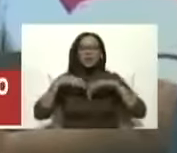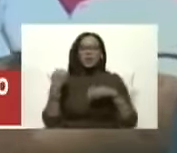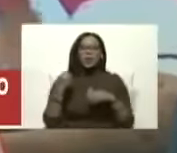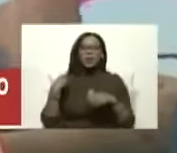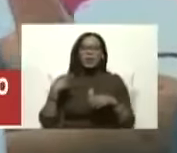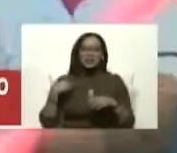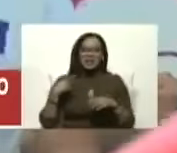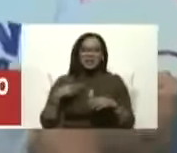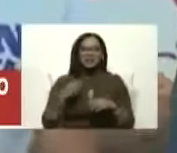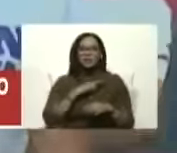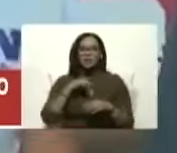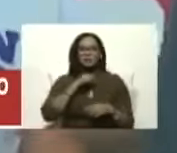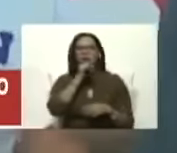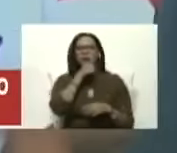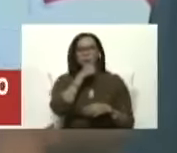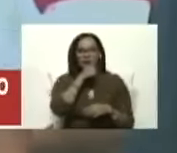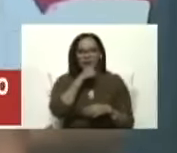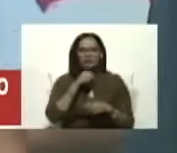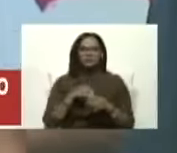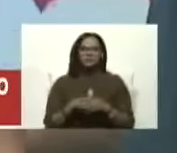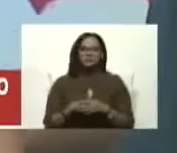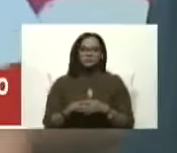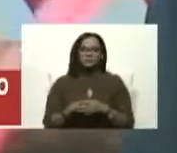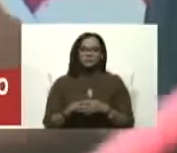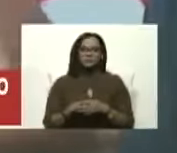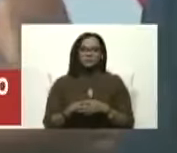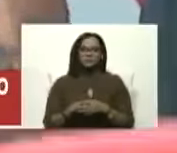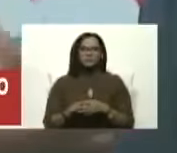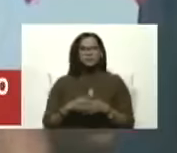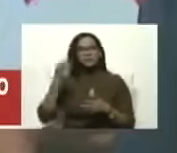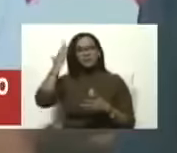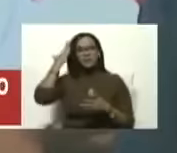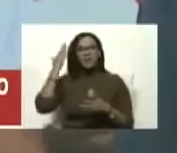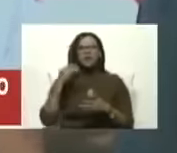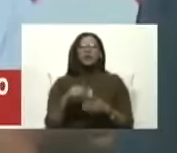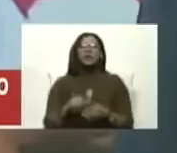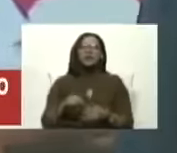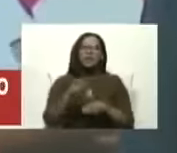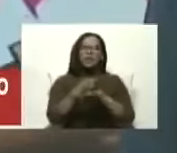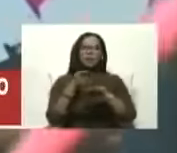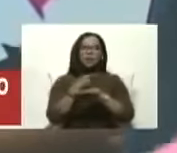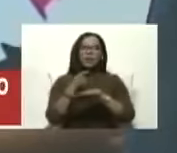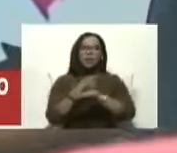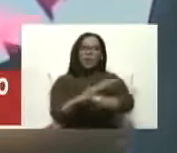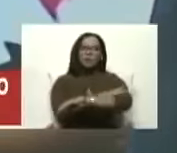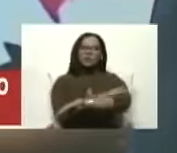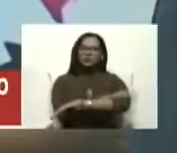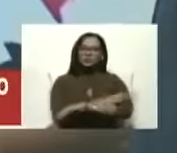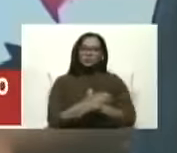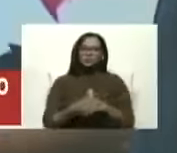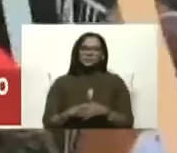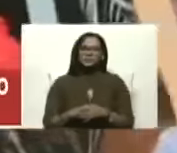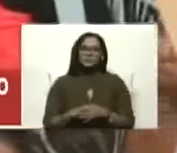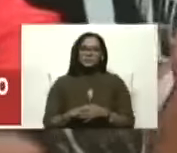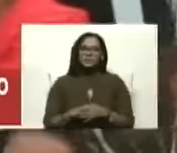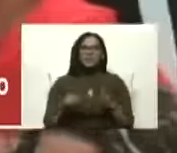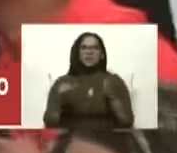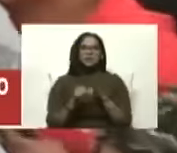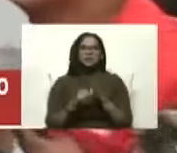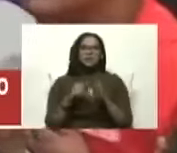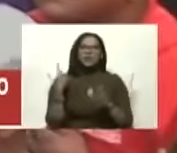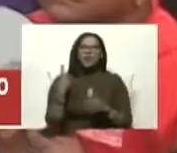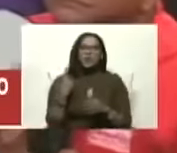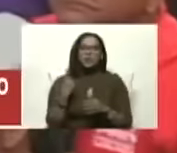tienen nuestros abuelos, nuestras abuelas, que saben lo que es la Cuarta República, donde lo único